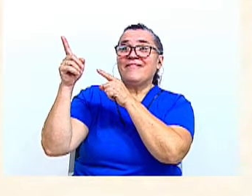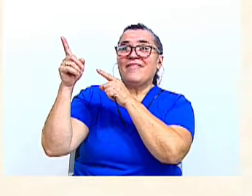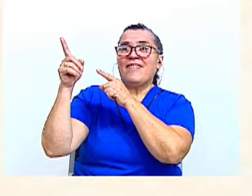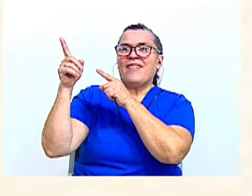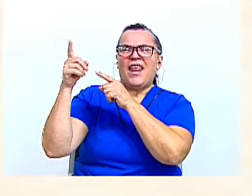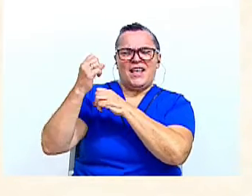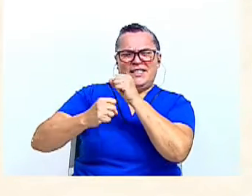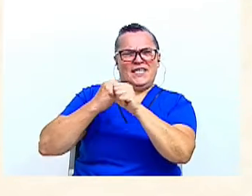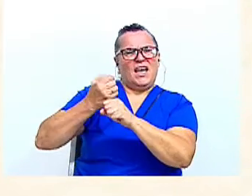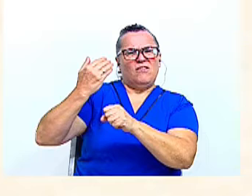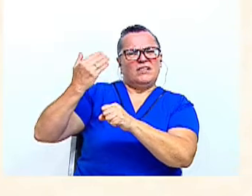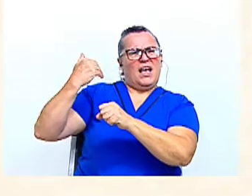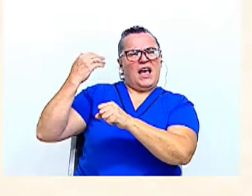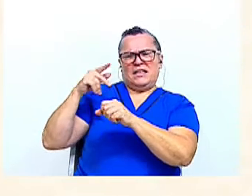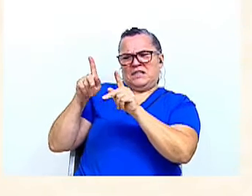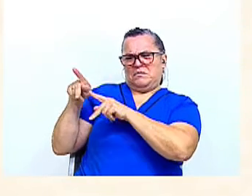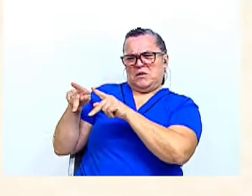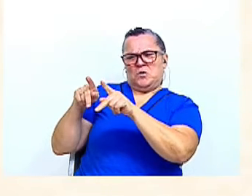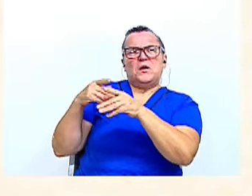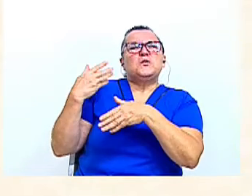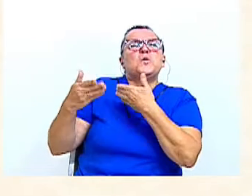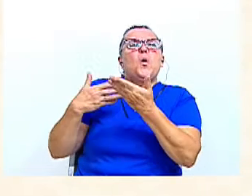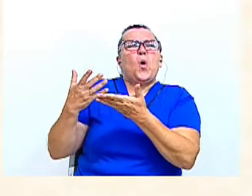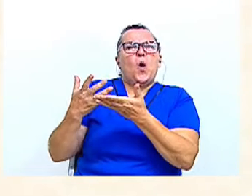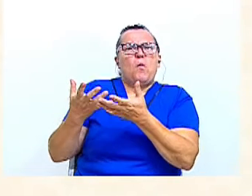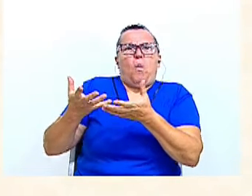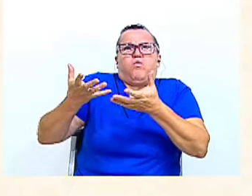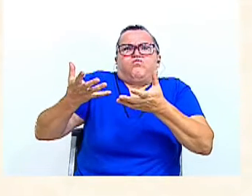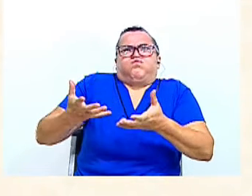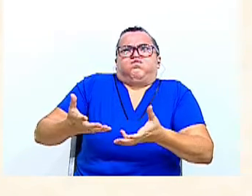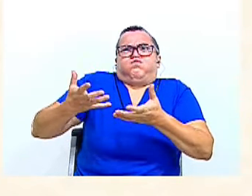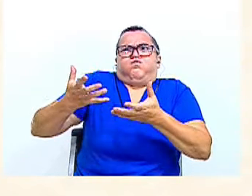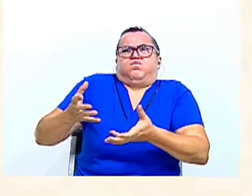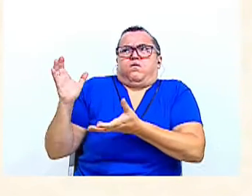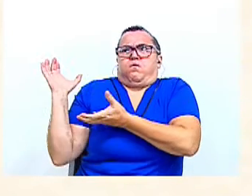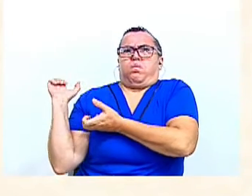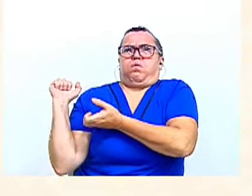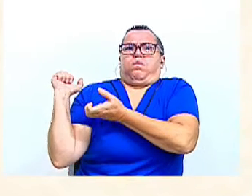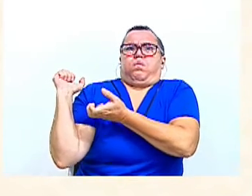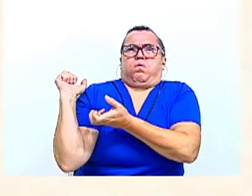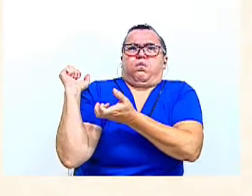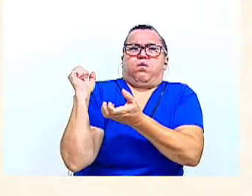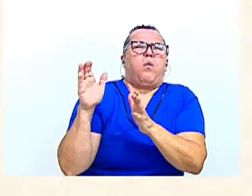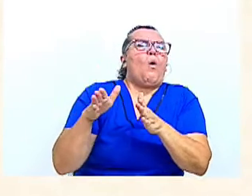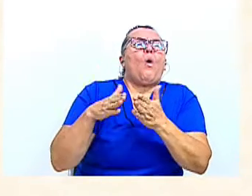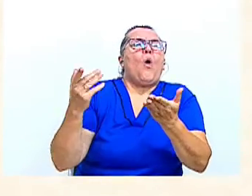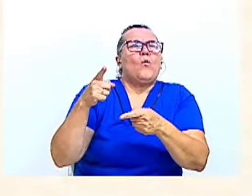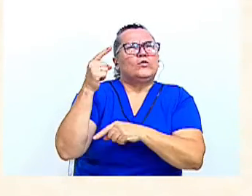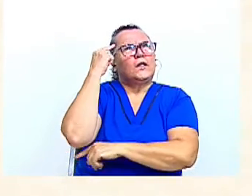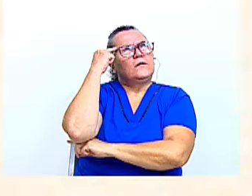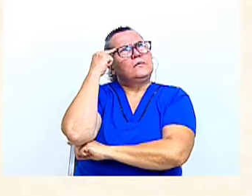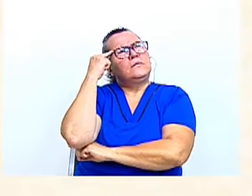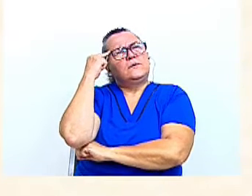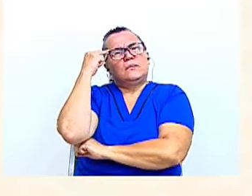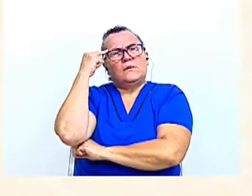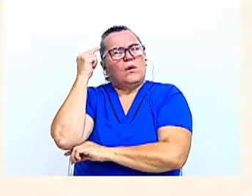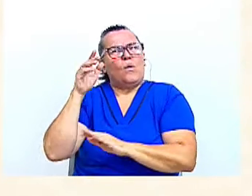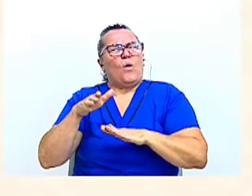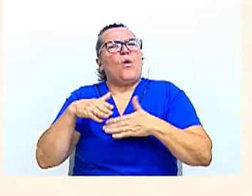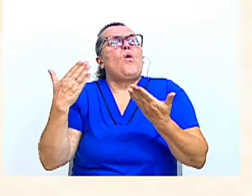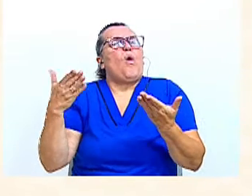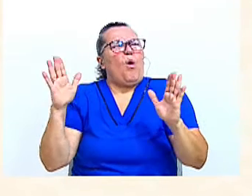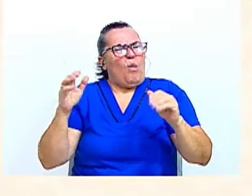siglos anteriores para transportar grandes cargas? ¿Se han puesto ustedes a pensar en